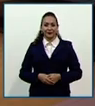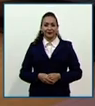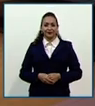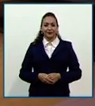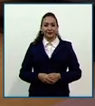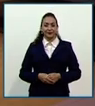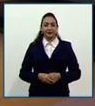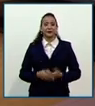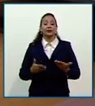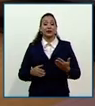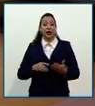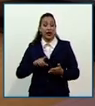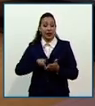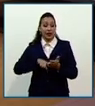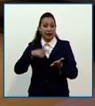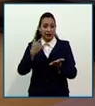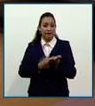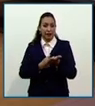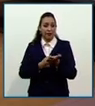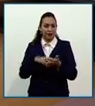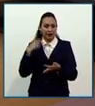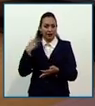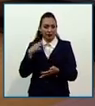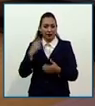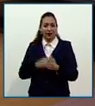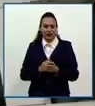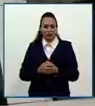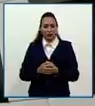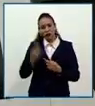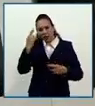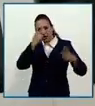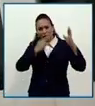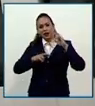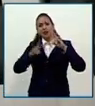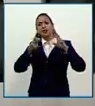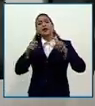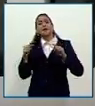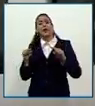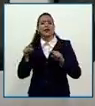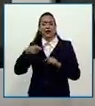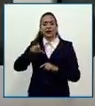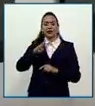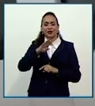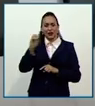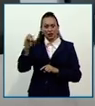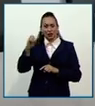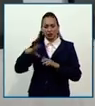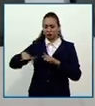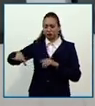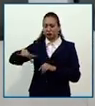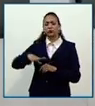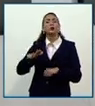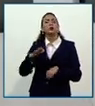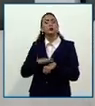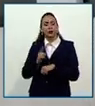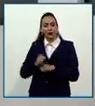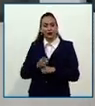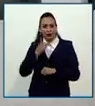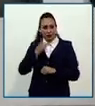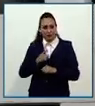Y la Sala Regional Jalapa revocó parcialmente la sentencia del Tribunal Electoral de Quintana Roo, que declaró la inexistencia de